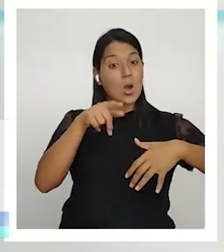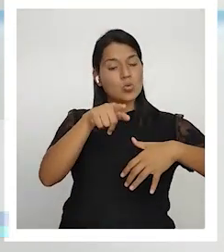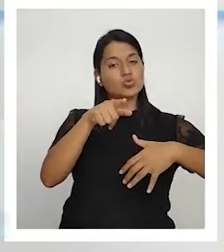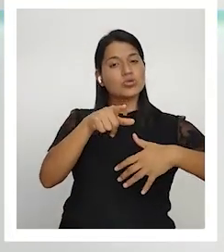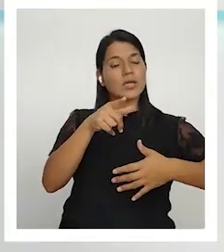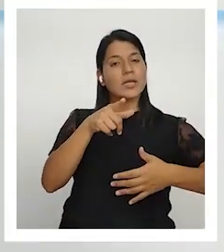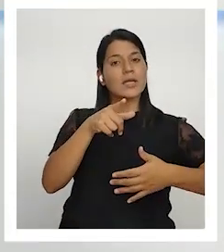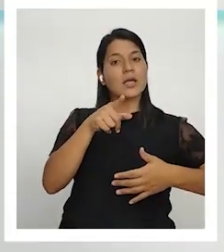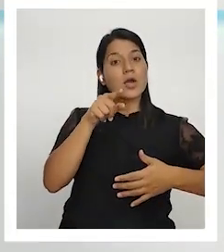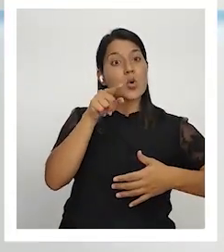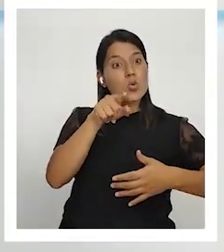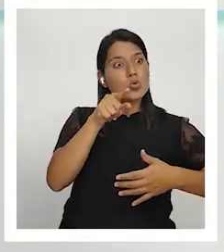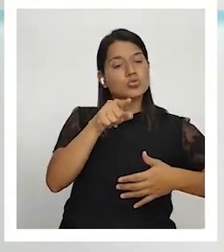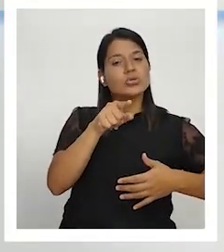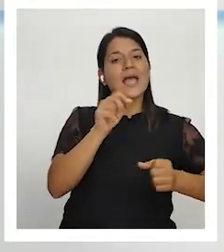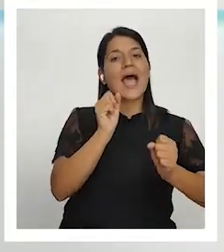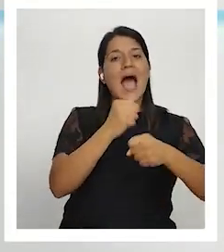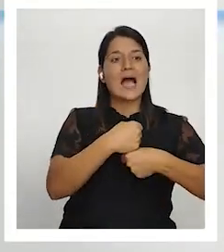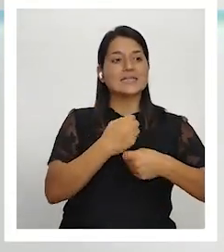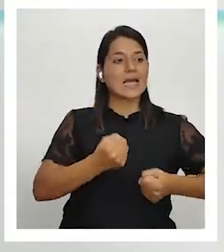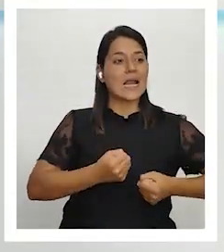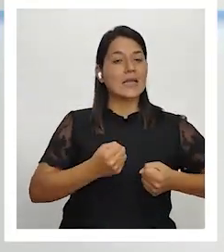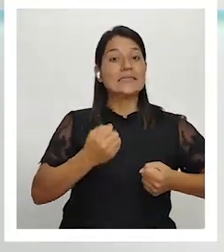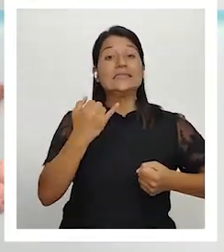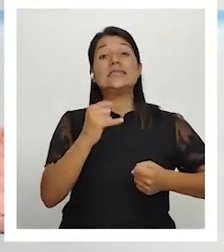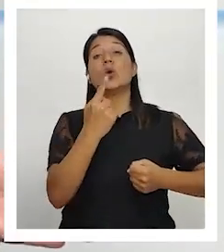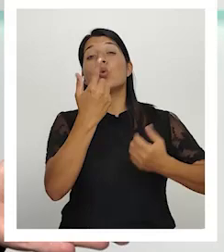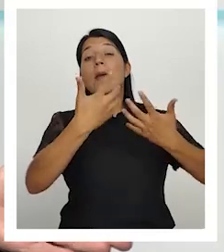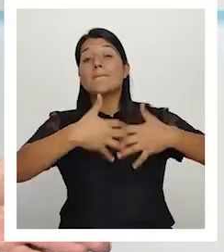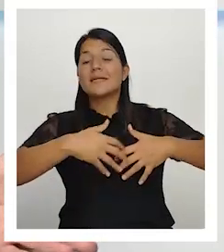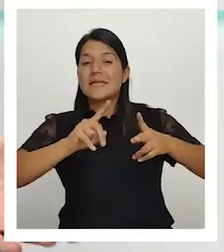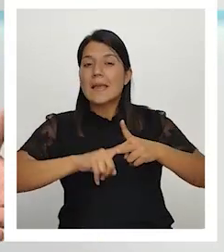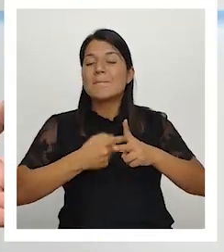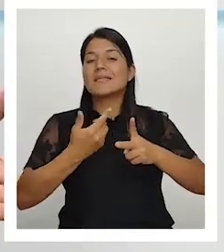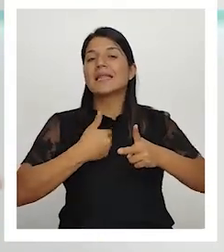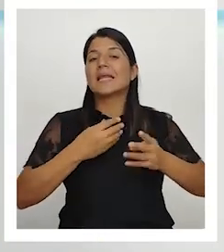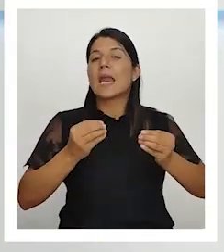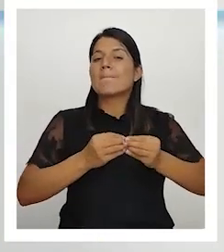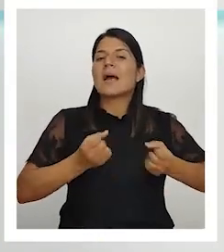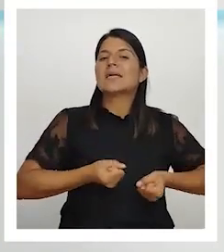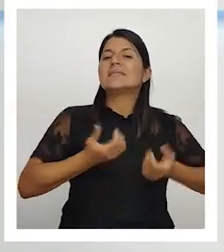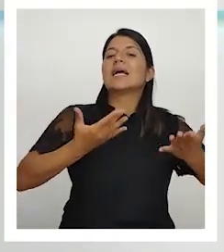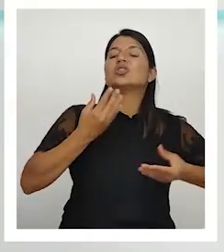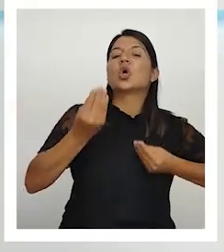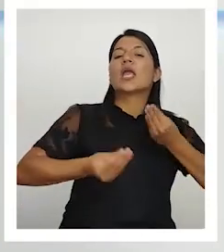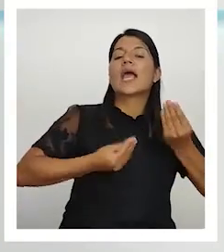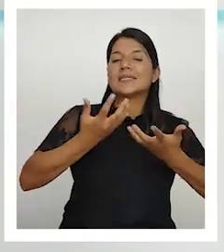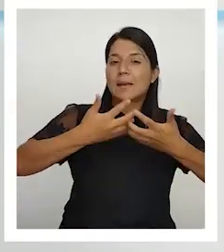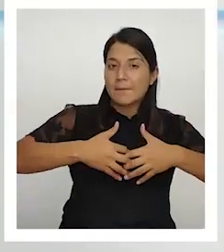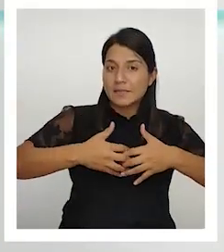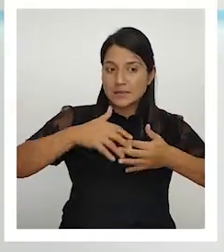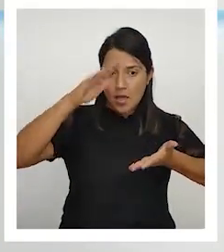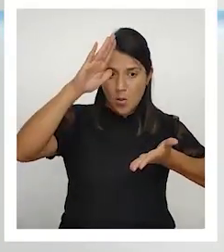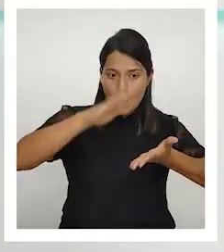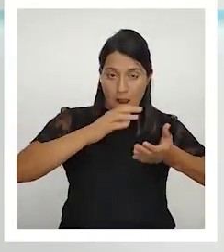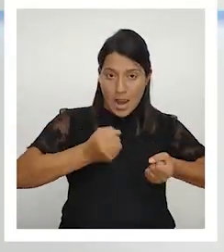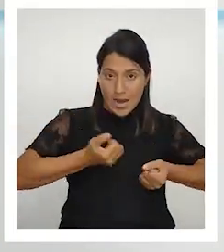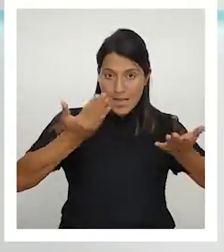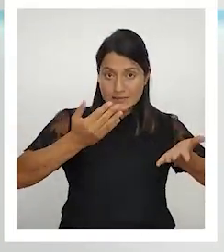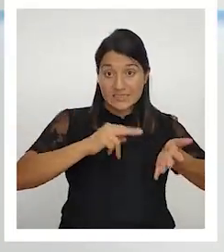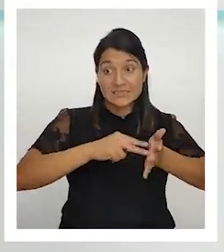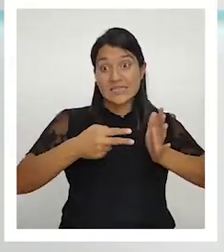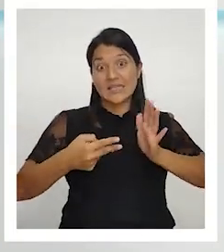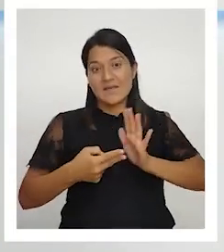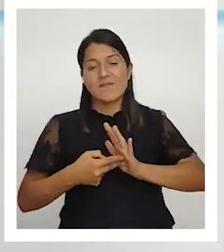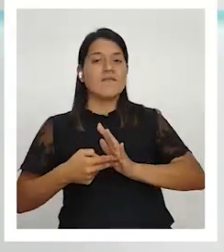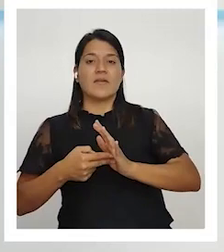le aumenta el gasto, ¿qué hace esa empresa? Por supuesto, disminuir el gasto. Y al disminuir el gasto se disminuye el servicio. Claro